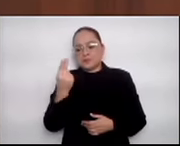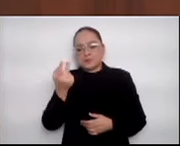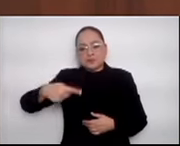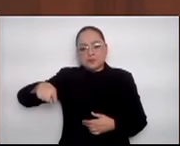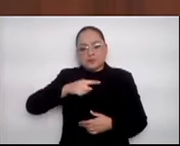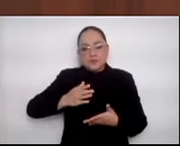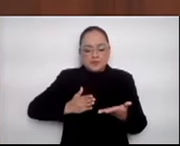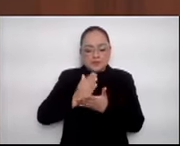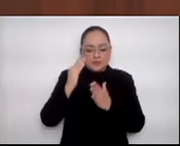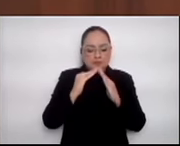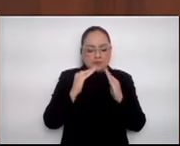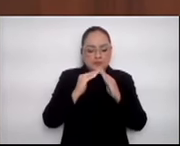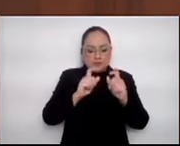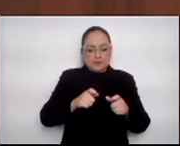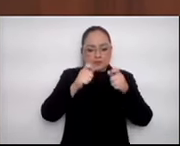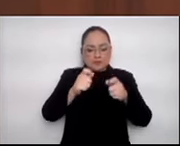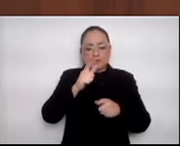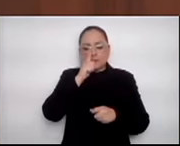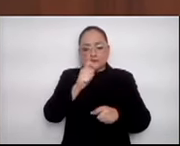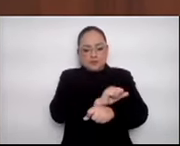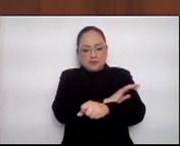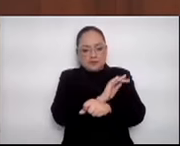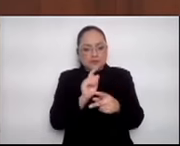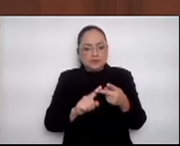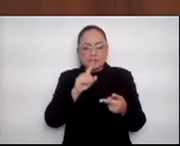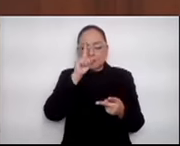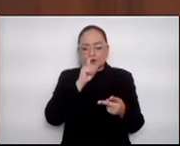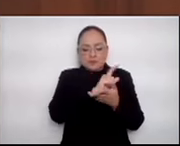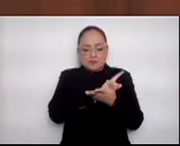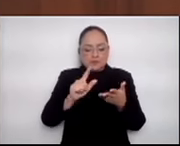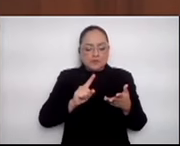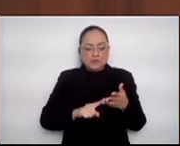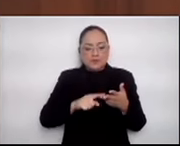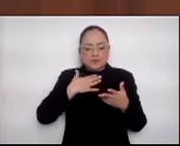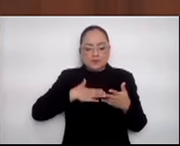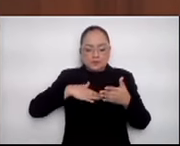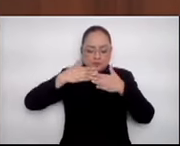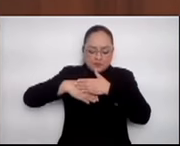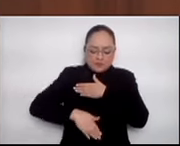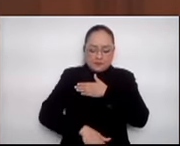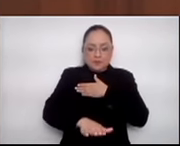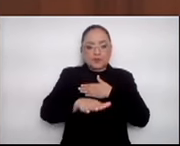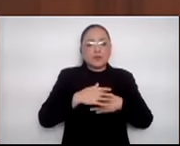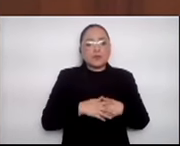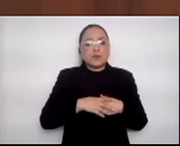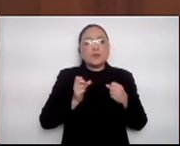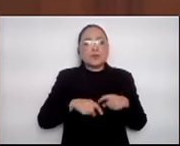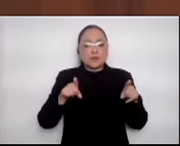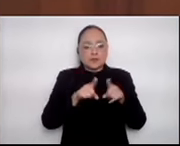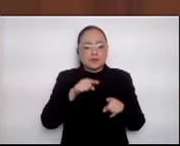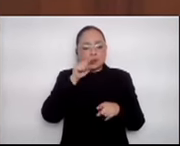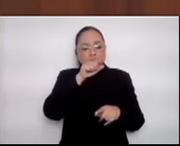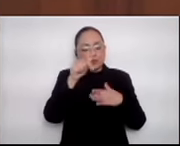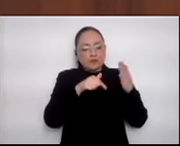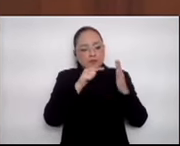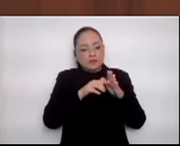vivienda, energía eléctrica, agua potable y drenaje, y sobre todo a un espacio público